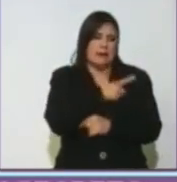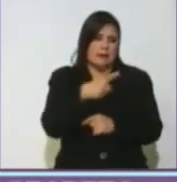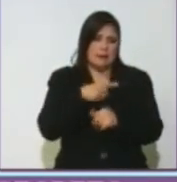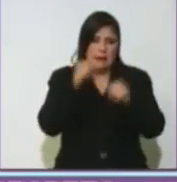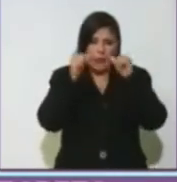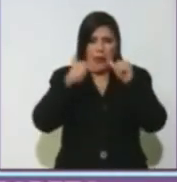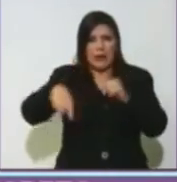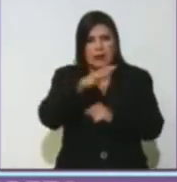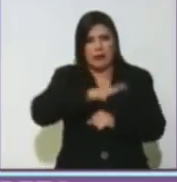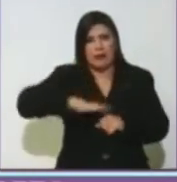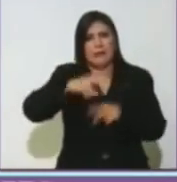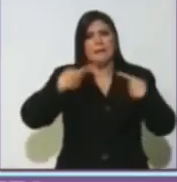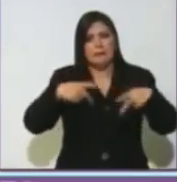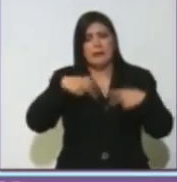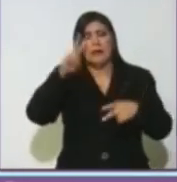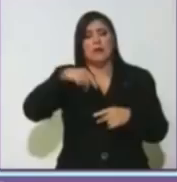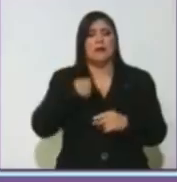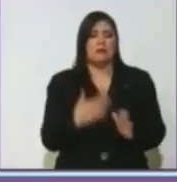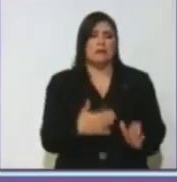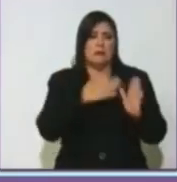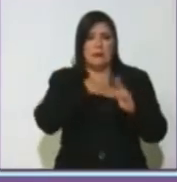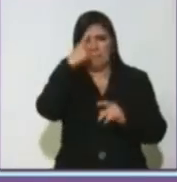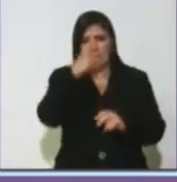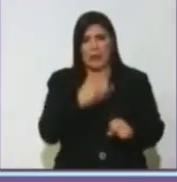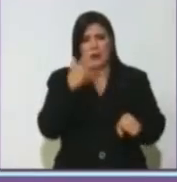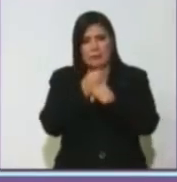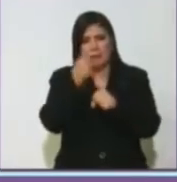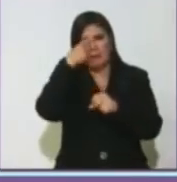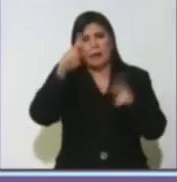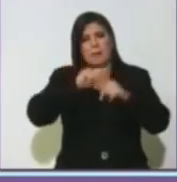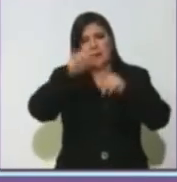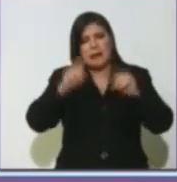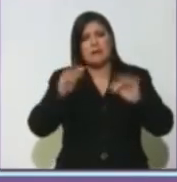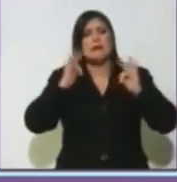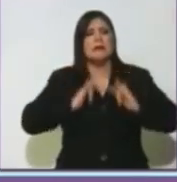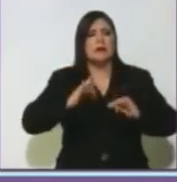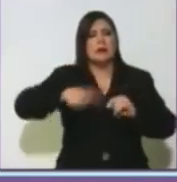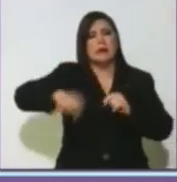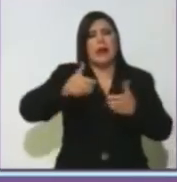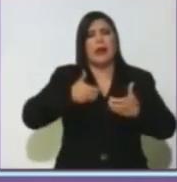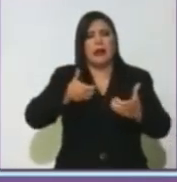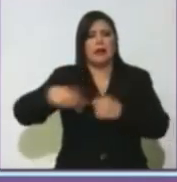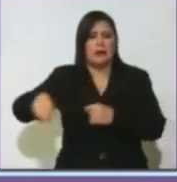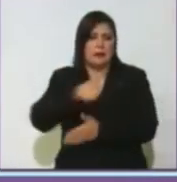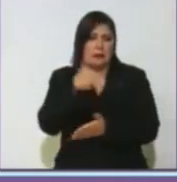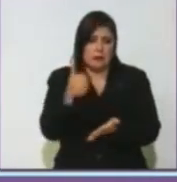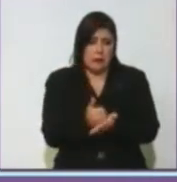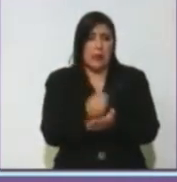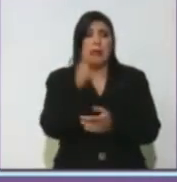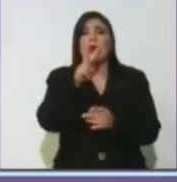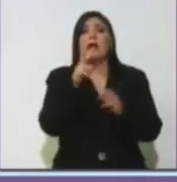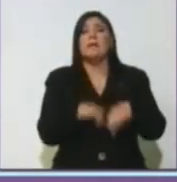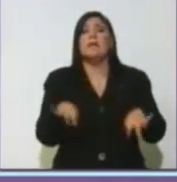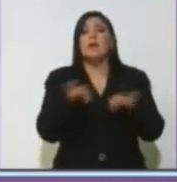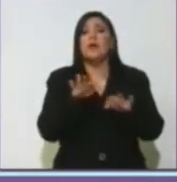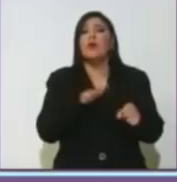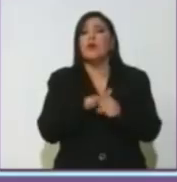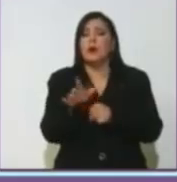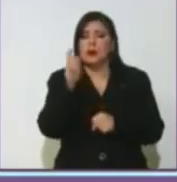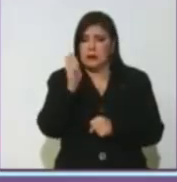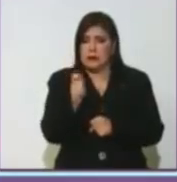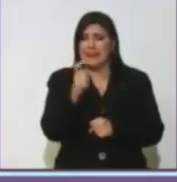trabajar y me he comprometido a recuperar la paz y la tranquilidad en las calles de esta ciudad y algo que es muy importante reconocer